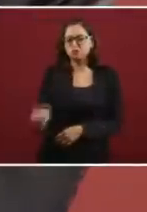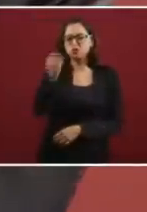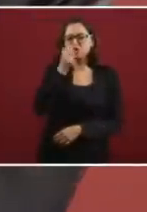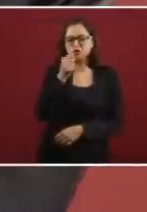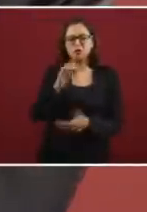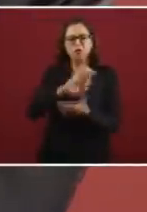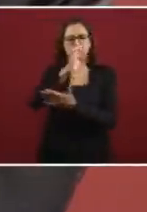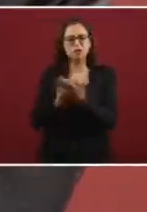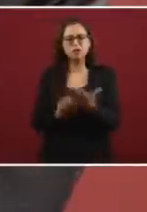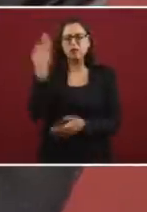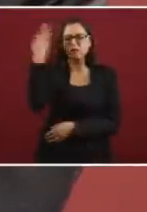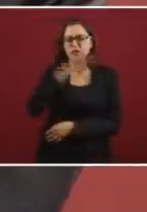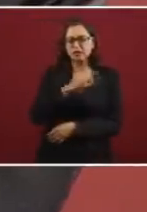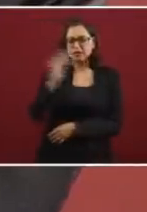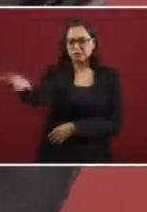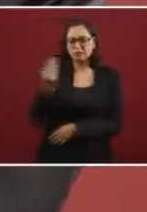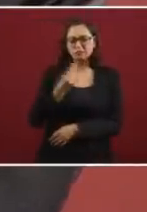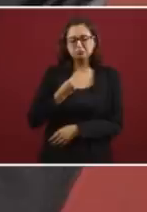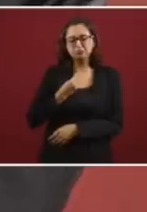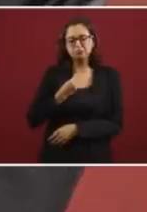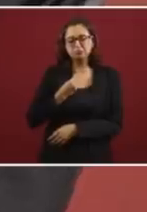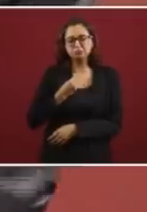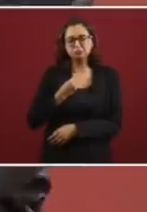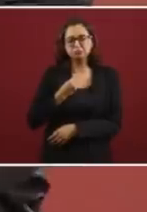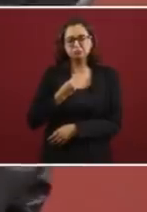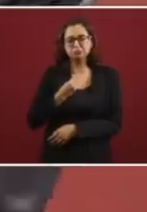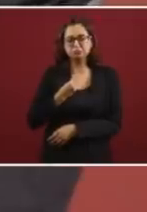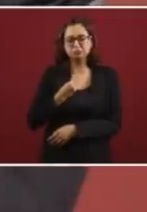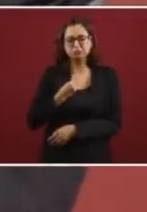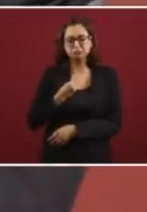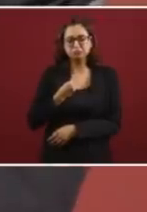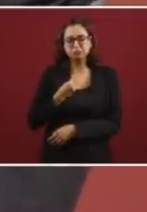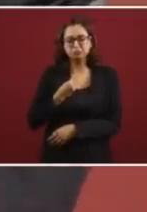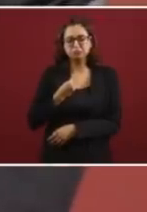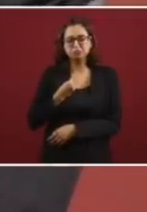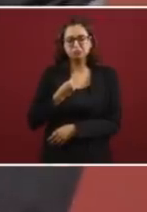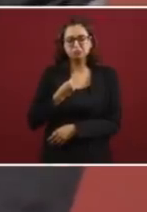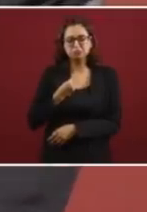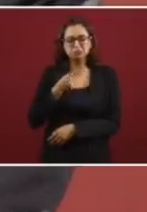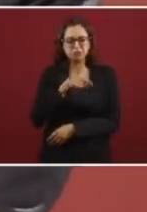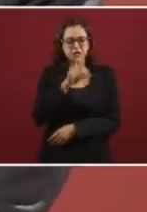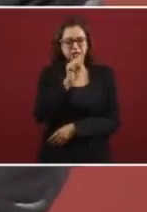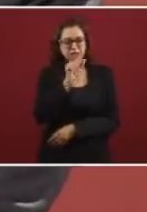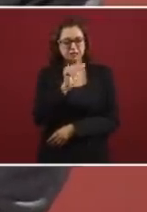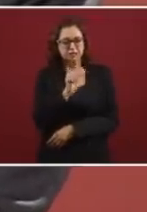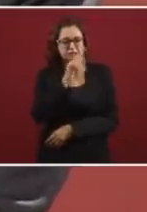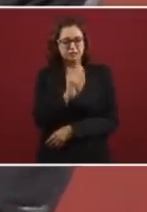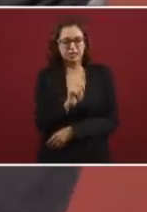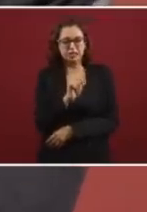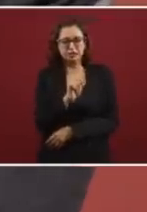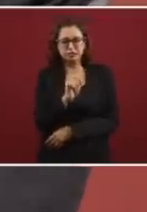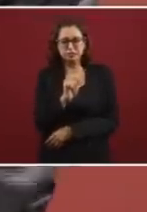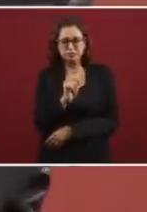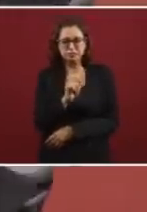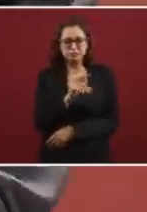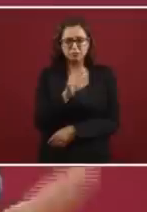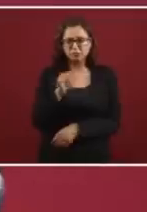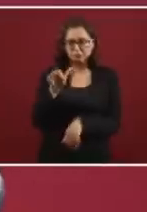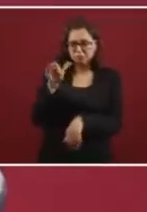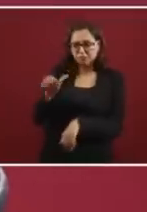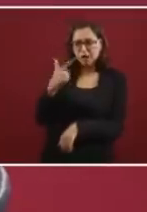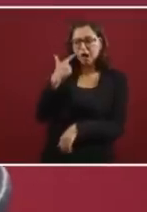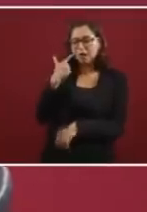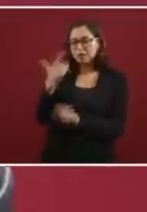factura falsa pues este el sat va a pedir que se